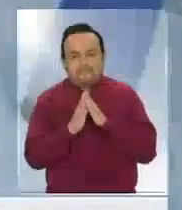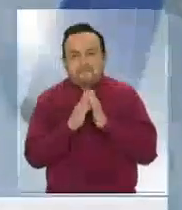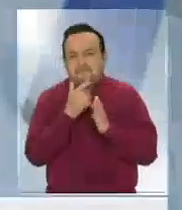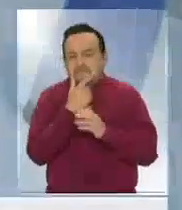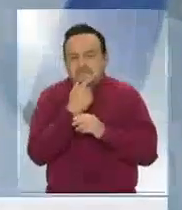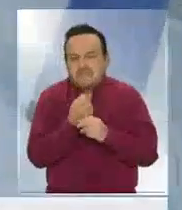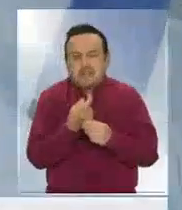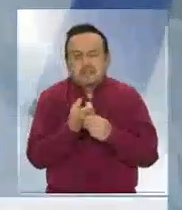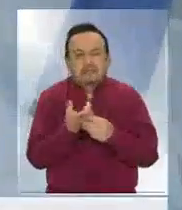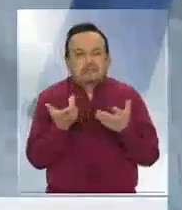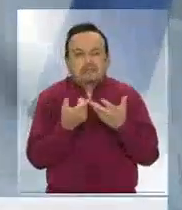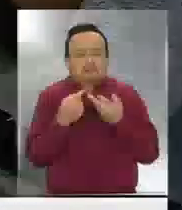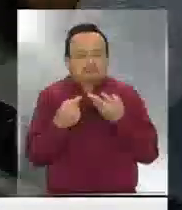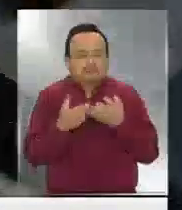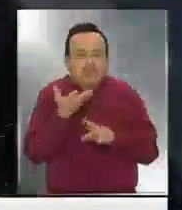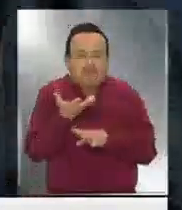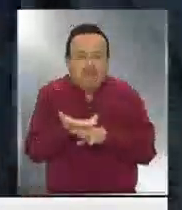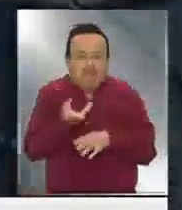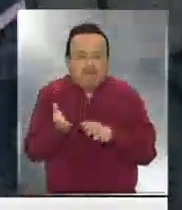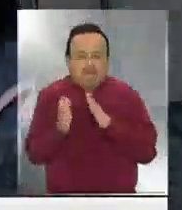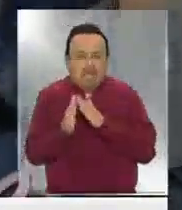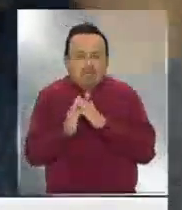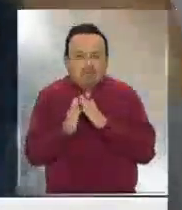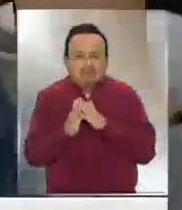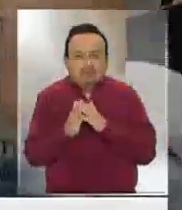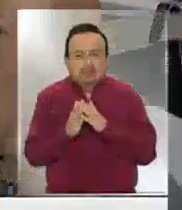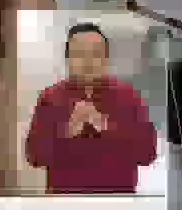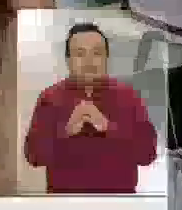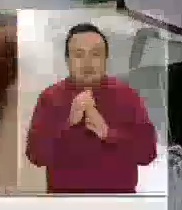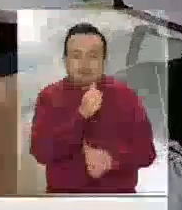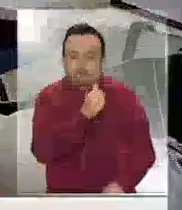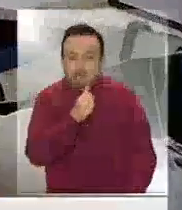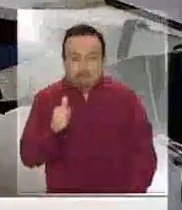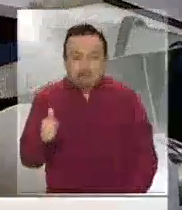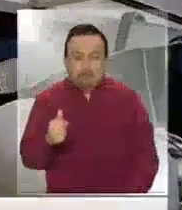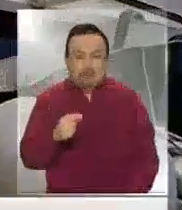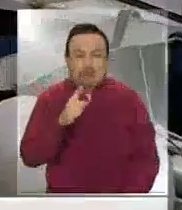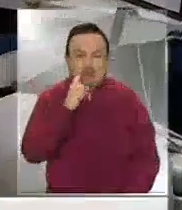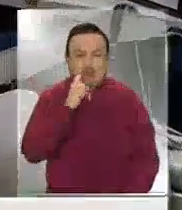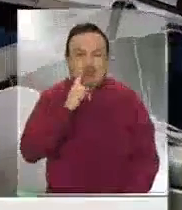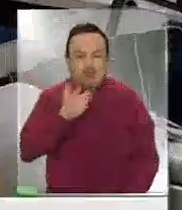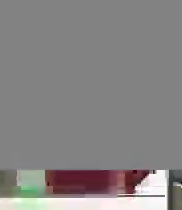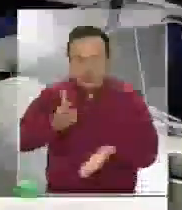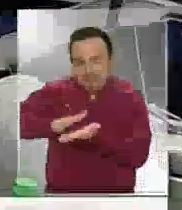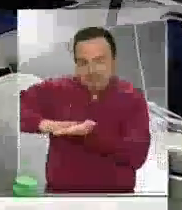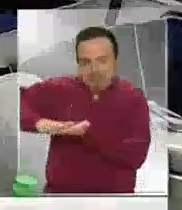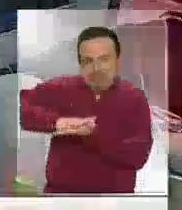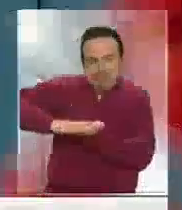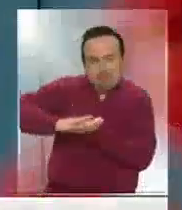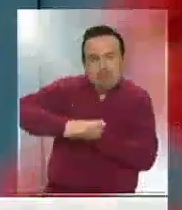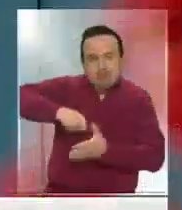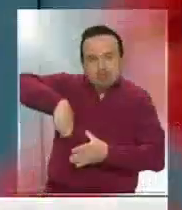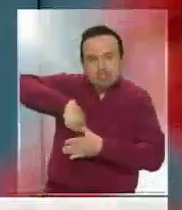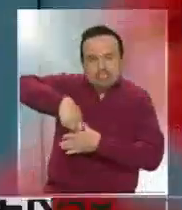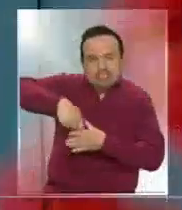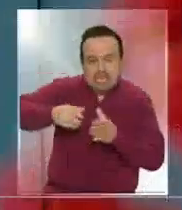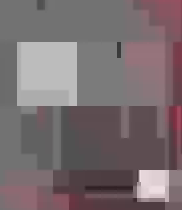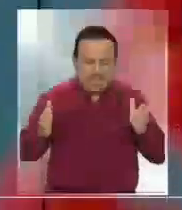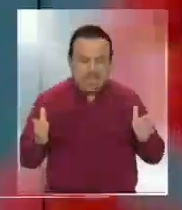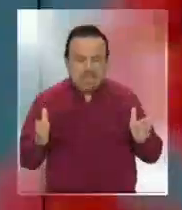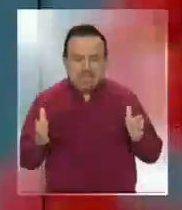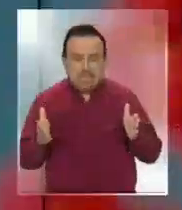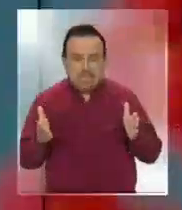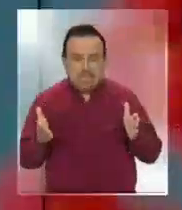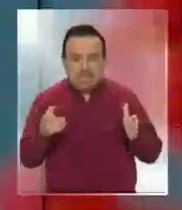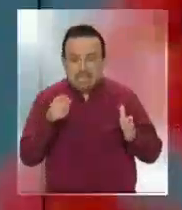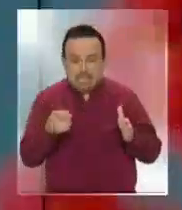fácil presentes en gran parte de los hogares. Todos tenemos paños de cocina en la casa. Sí. Una